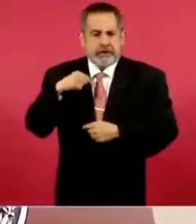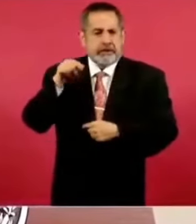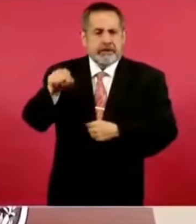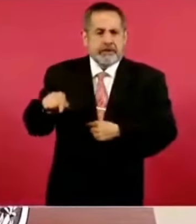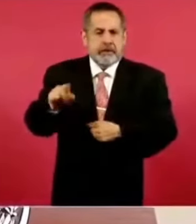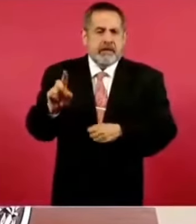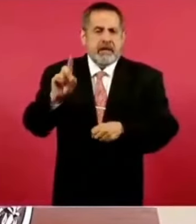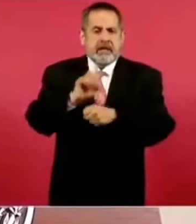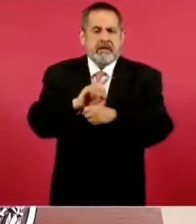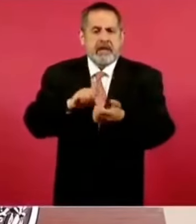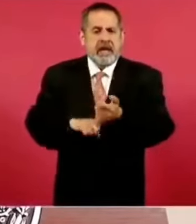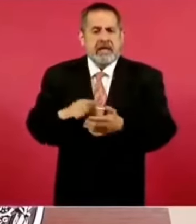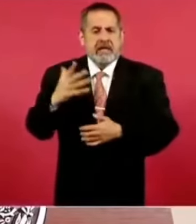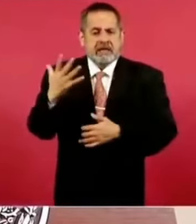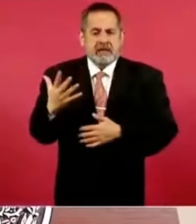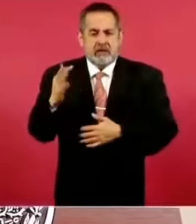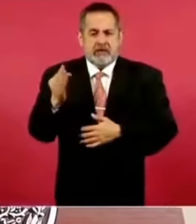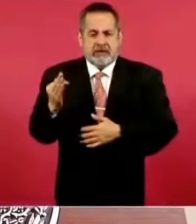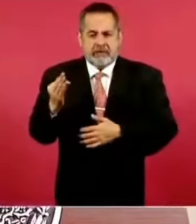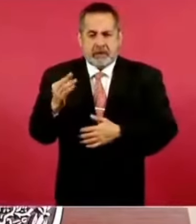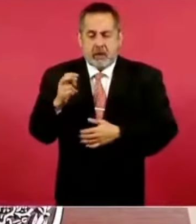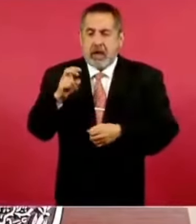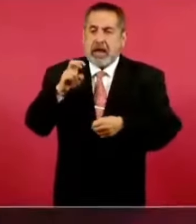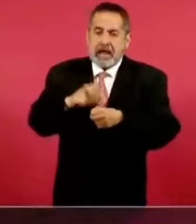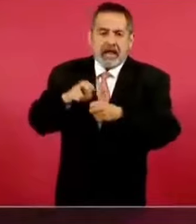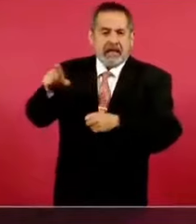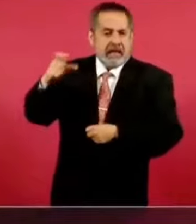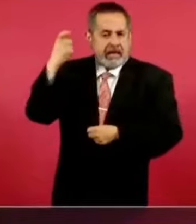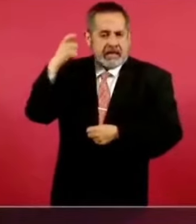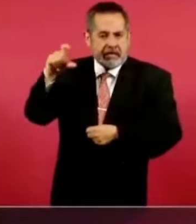el 5 de febrero a Querétaro,